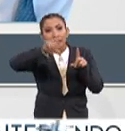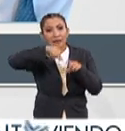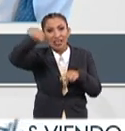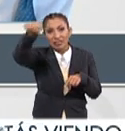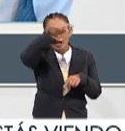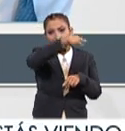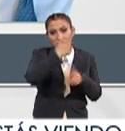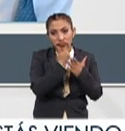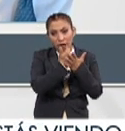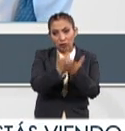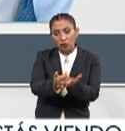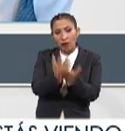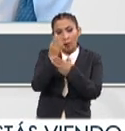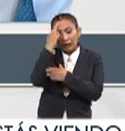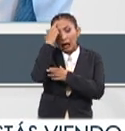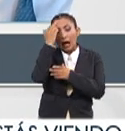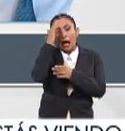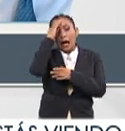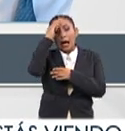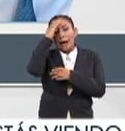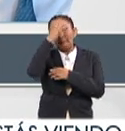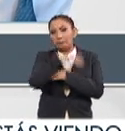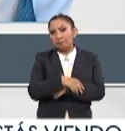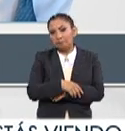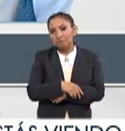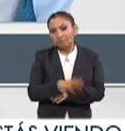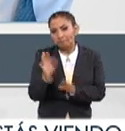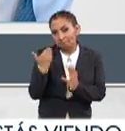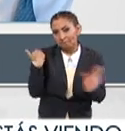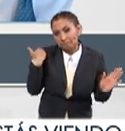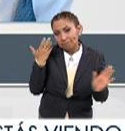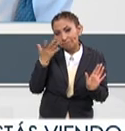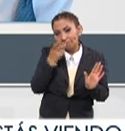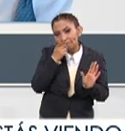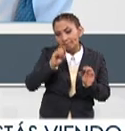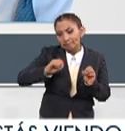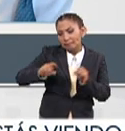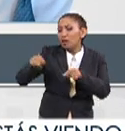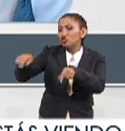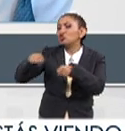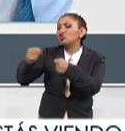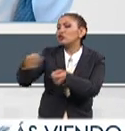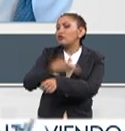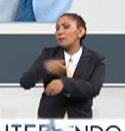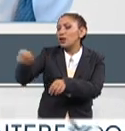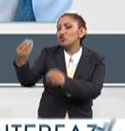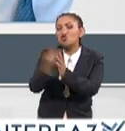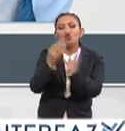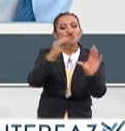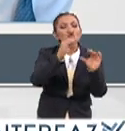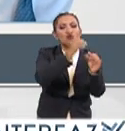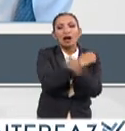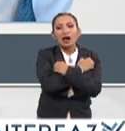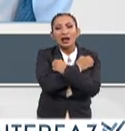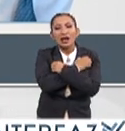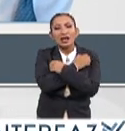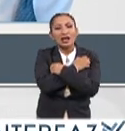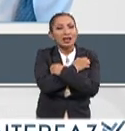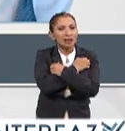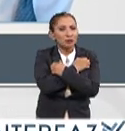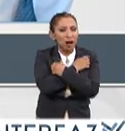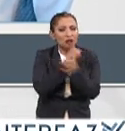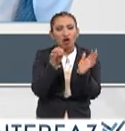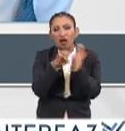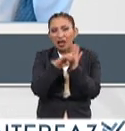que les ha permitido retomar esto, que bueno, originalmente se lo hemos dejado a las familias, lo hemos dejado a